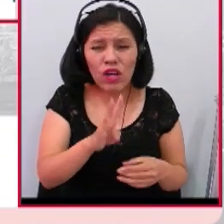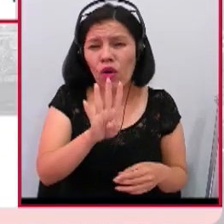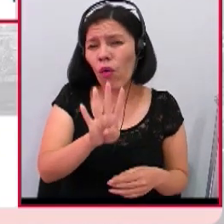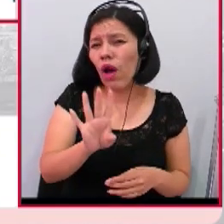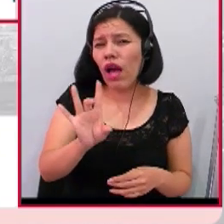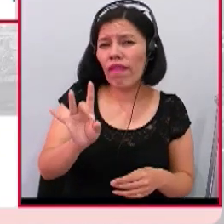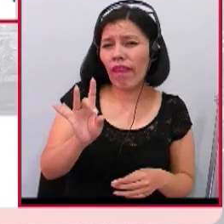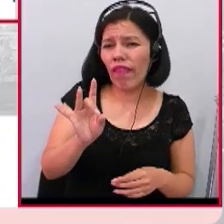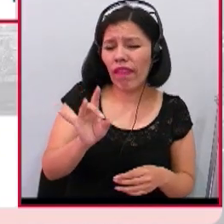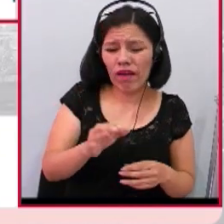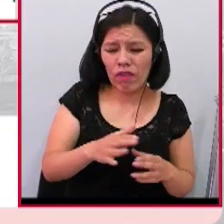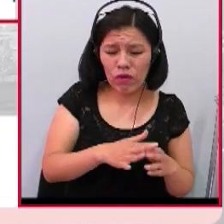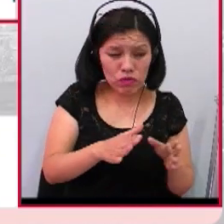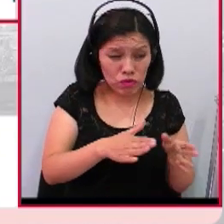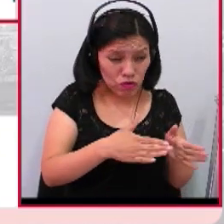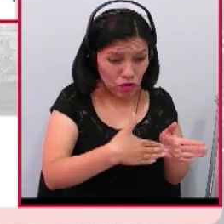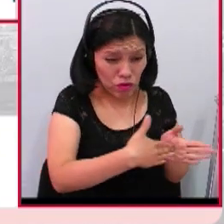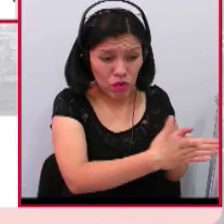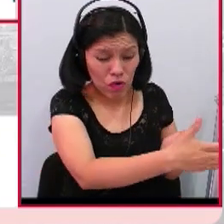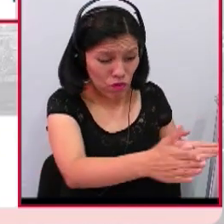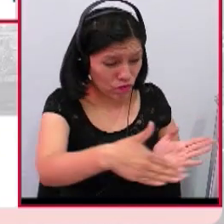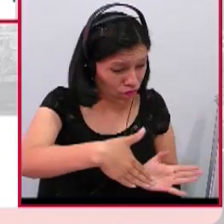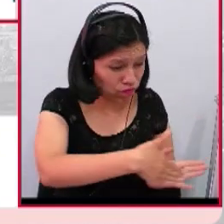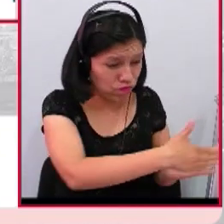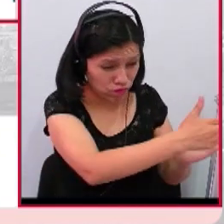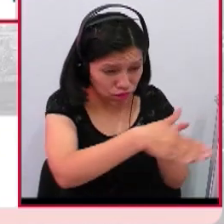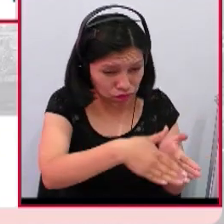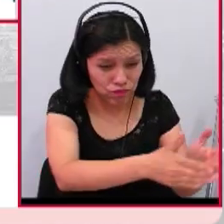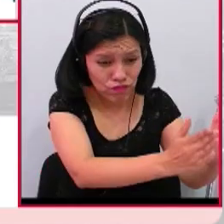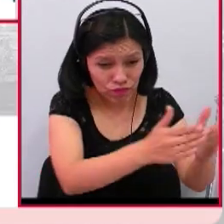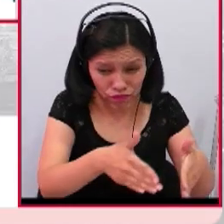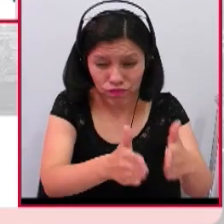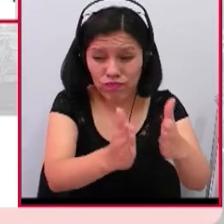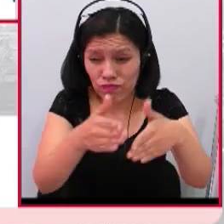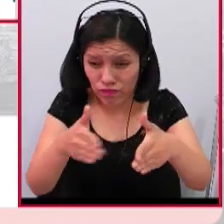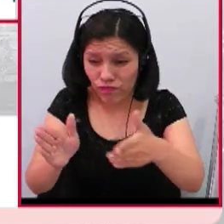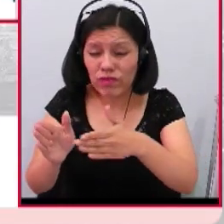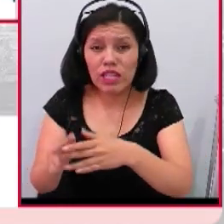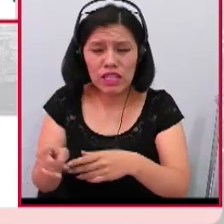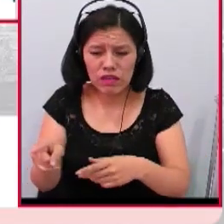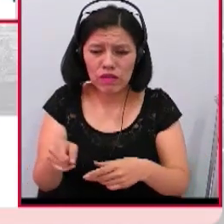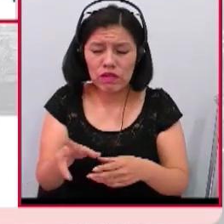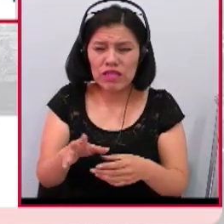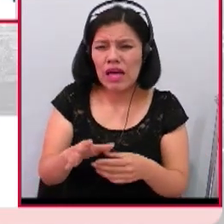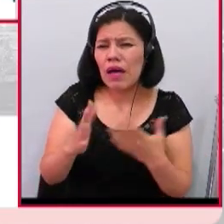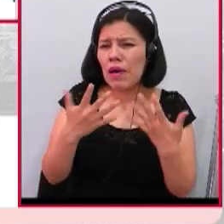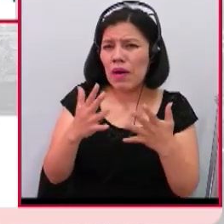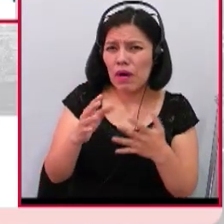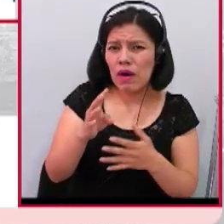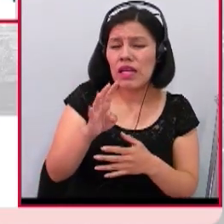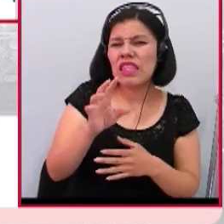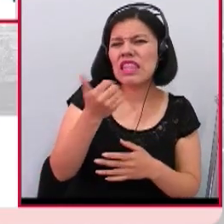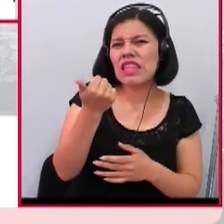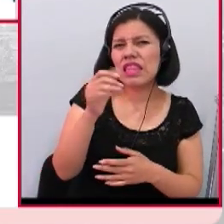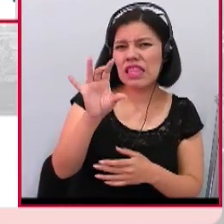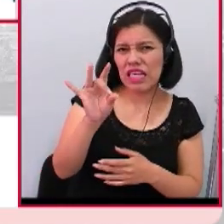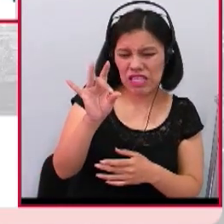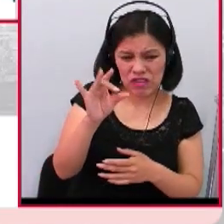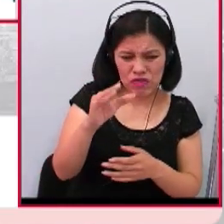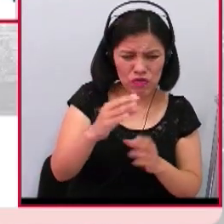48, 18 toberas tapadas. Pero igual, yo seguí procesando el cobre, aprovechando el equipo.